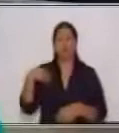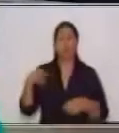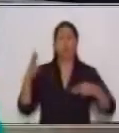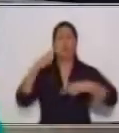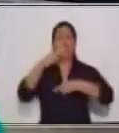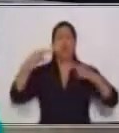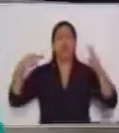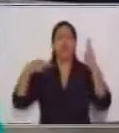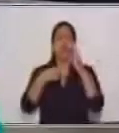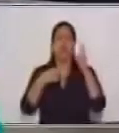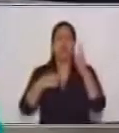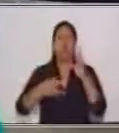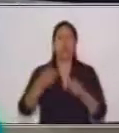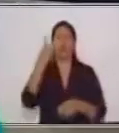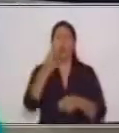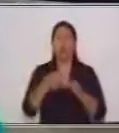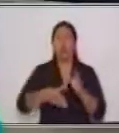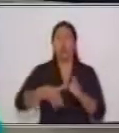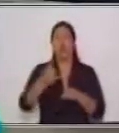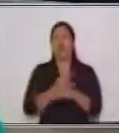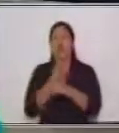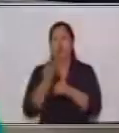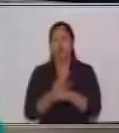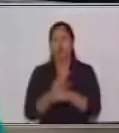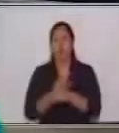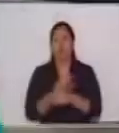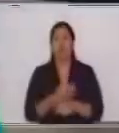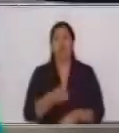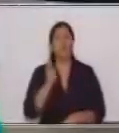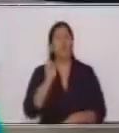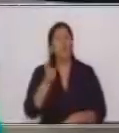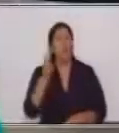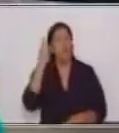y reciclar. Siempre te recomendamos